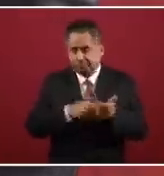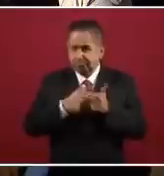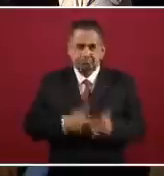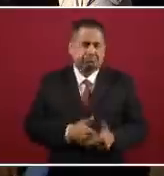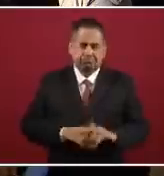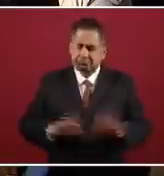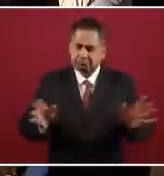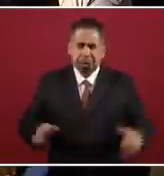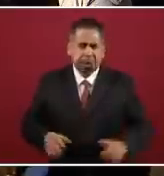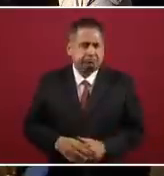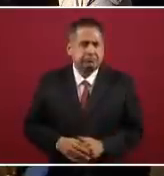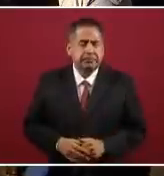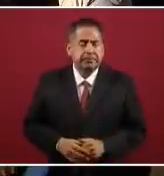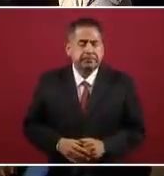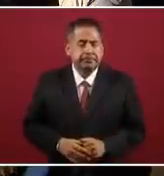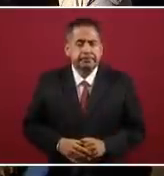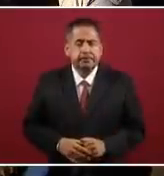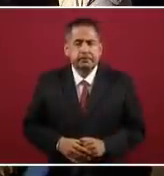con